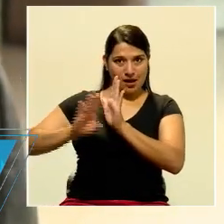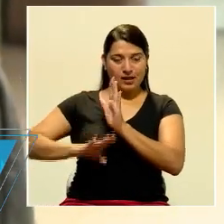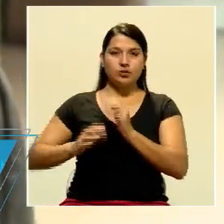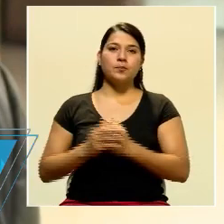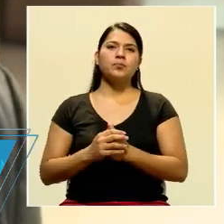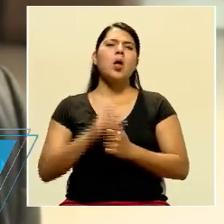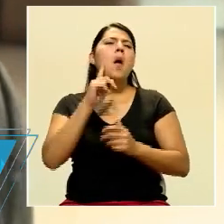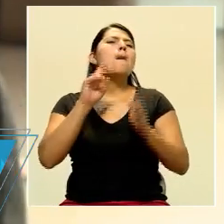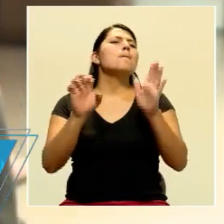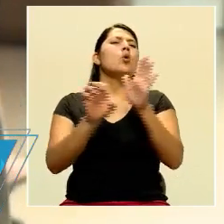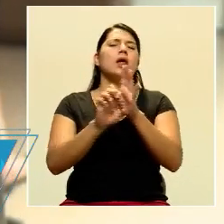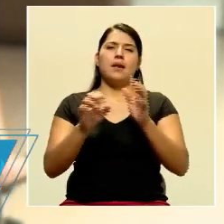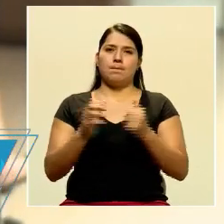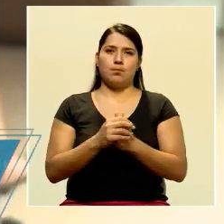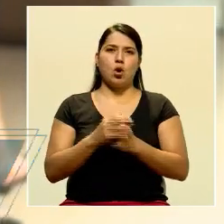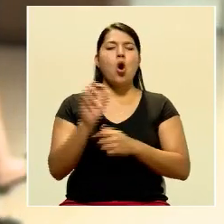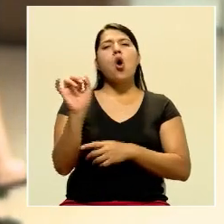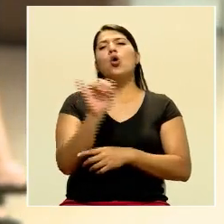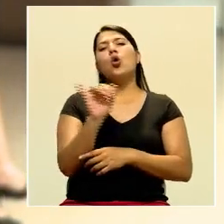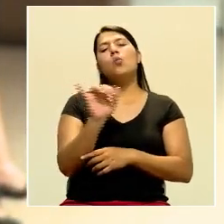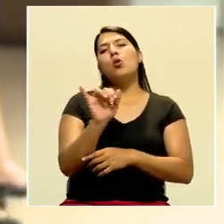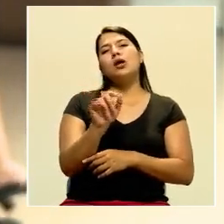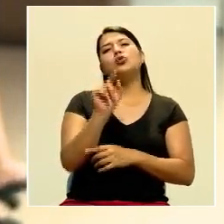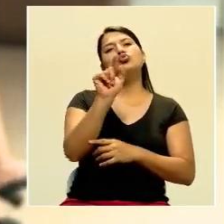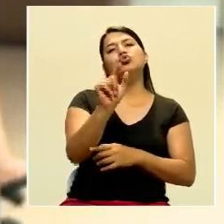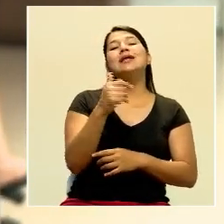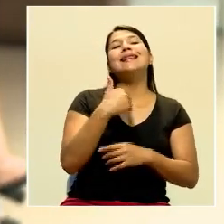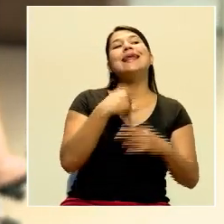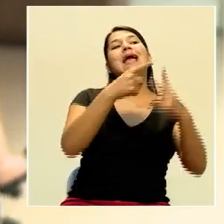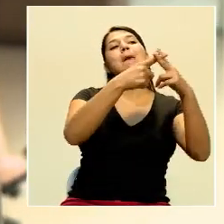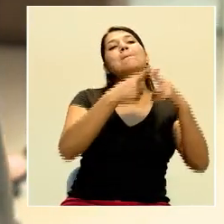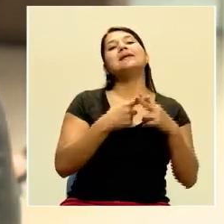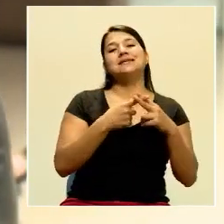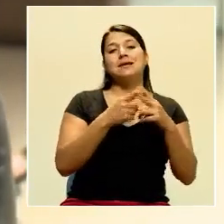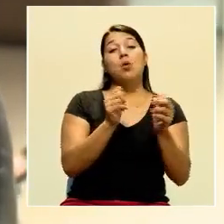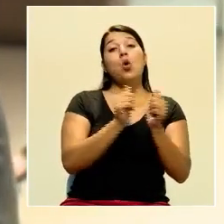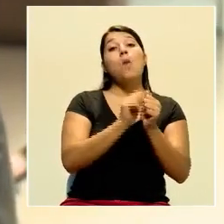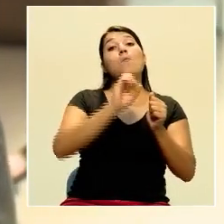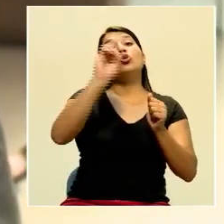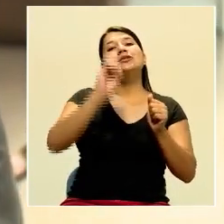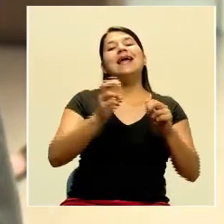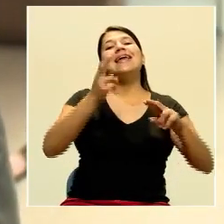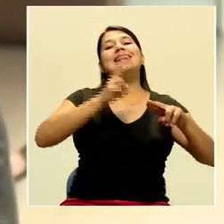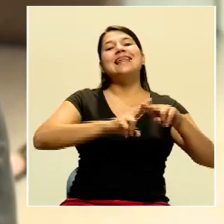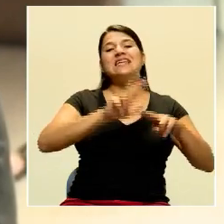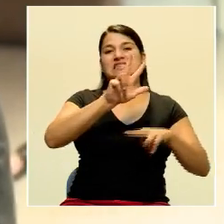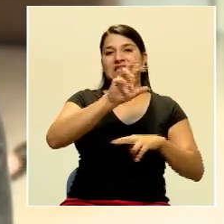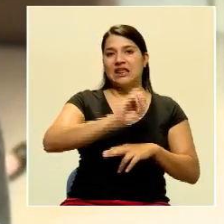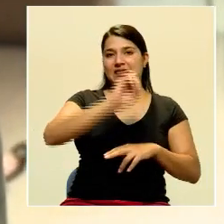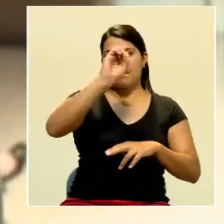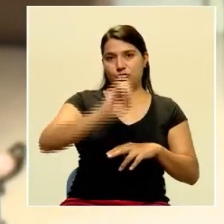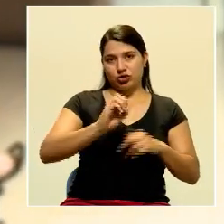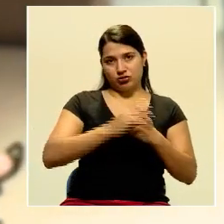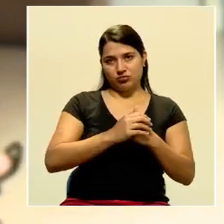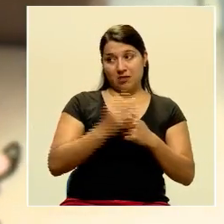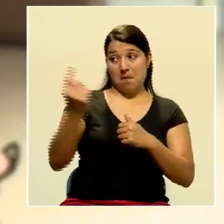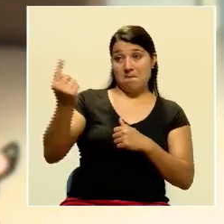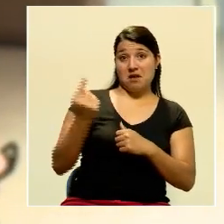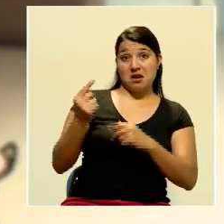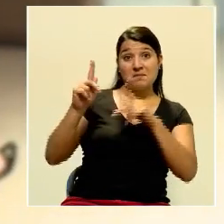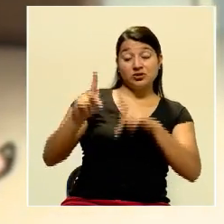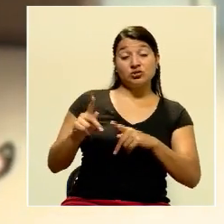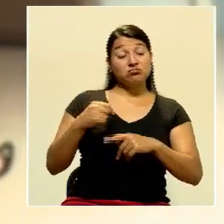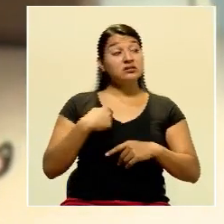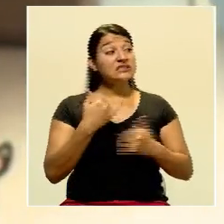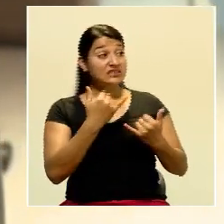le dice, mira, te doy esa plata para que pagues ese crédito y te lo doy al 10%. ¿Cómo no lo va a tomar? Ese es este